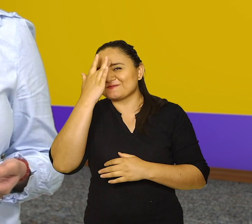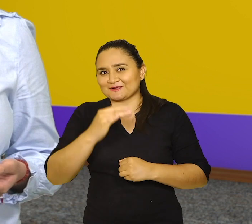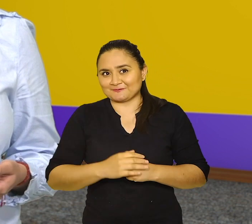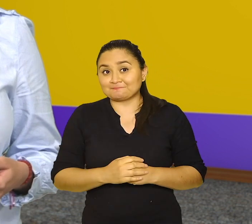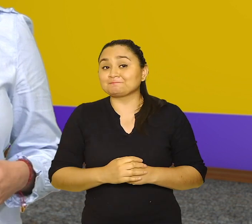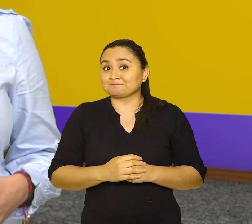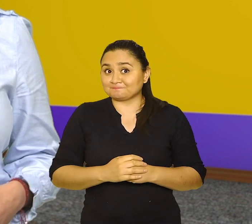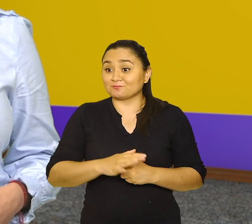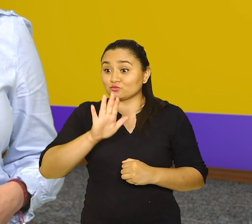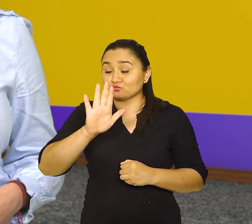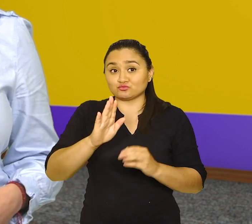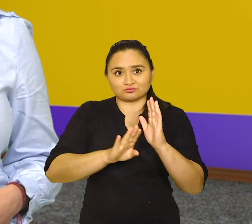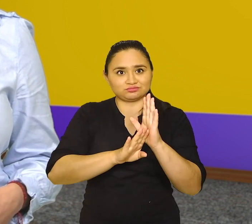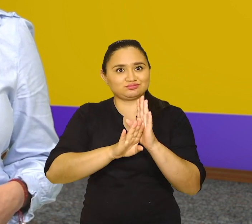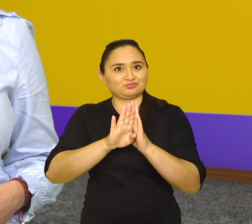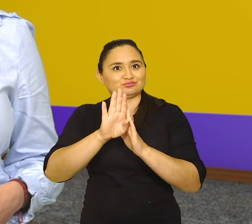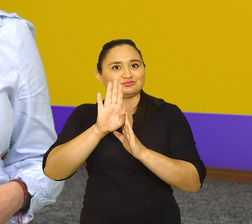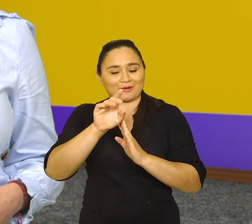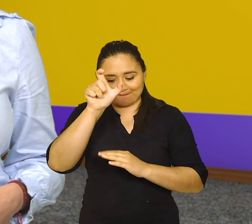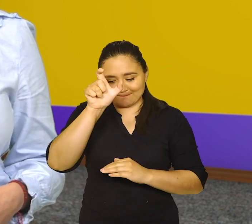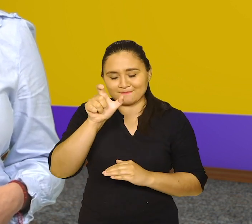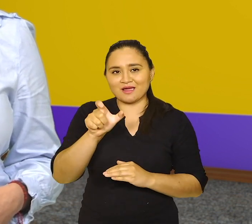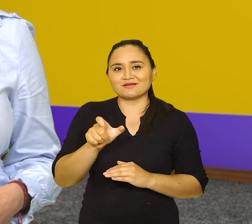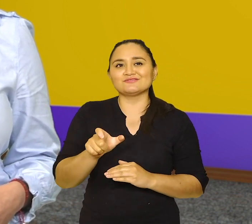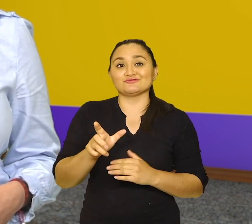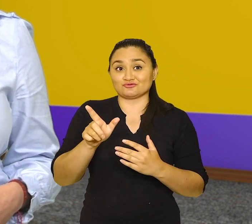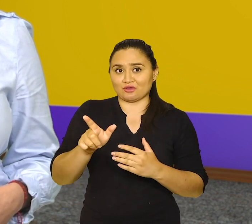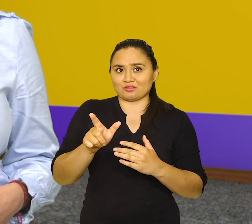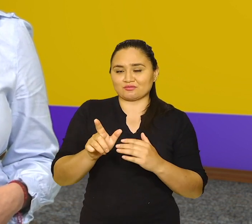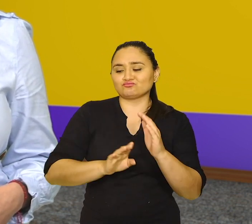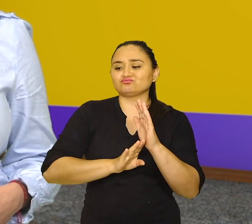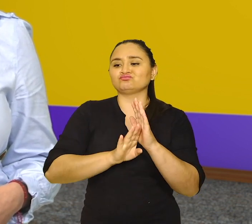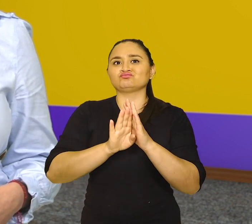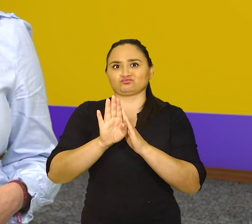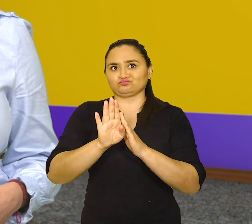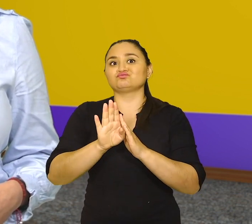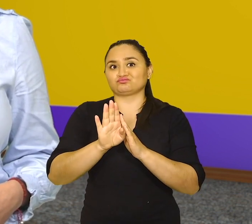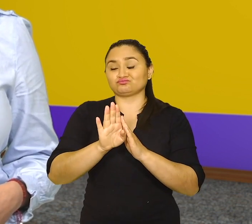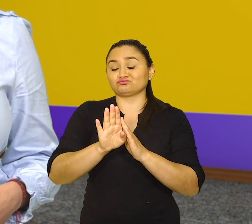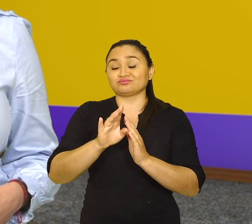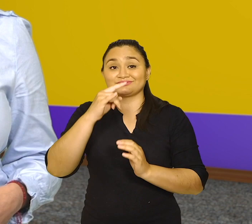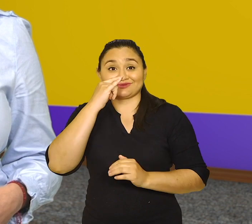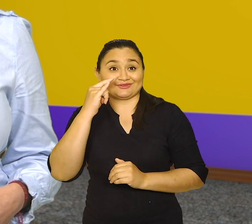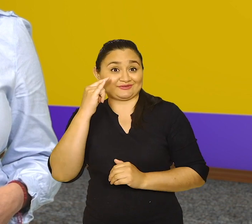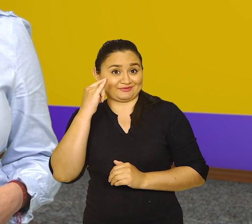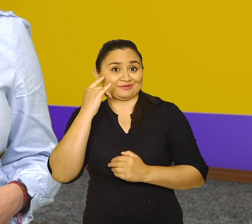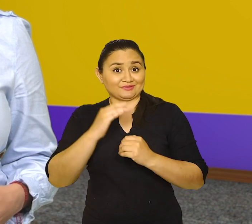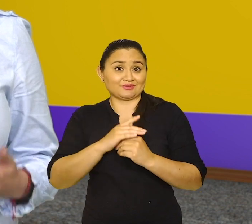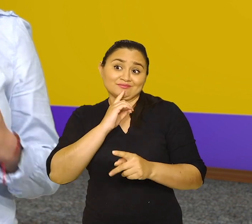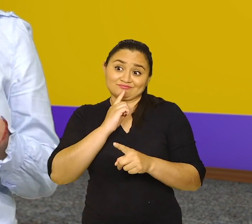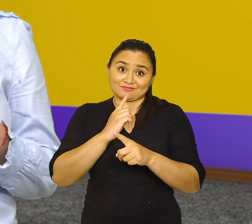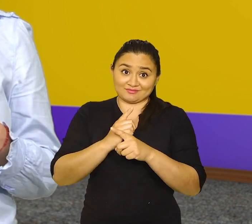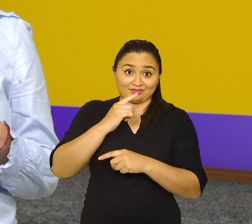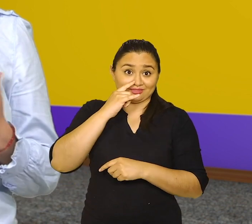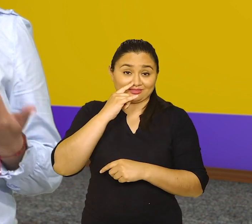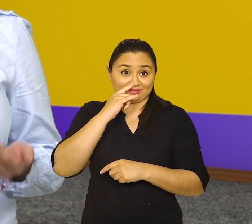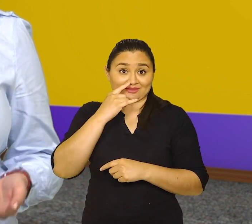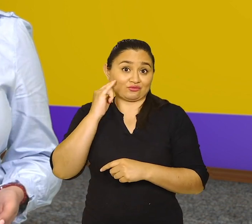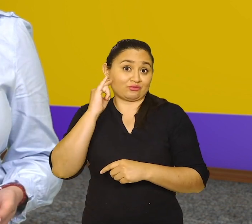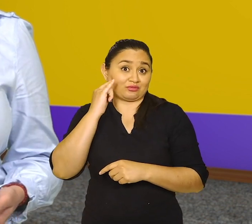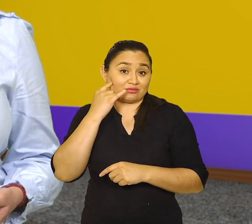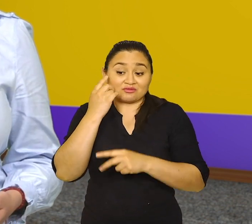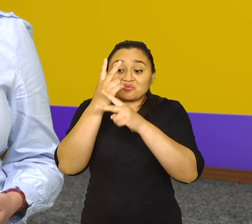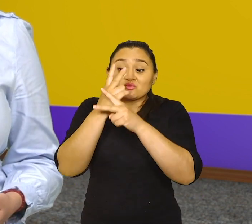abuelos y abuelas. Esto es fundamental para el crecimiento personal y físico de la infancia. Tener abuelos nos aporta con cariño